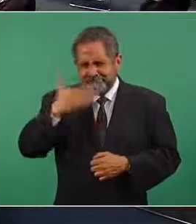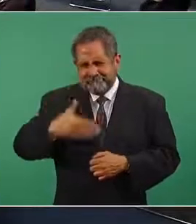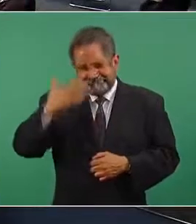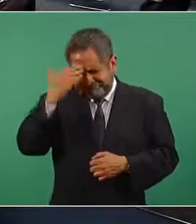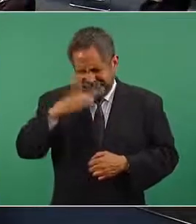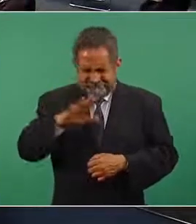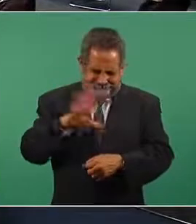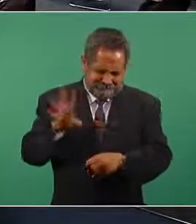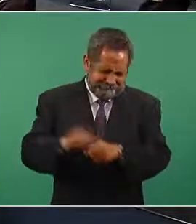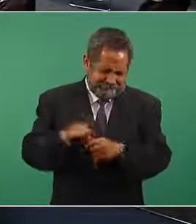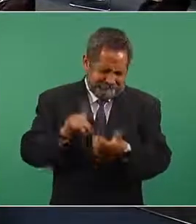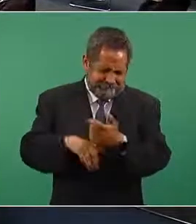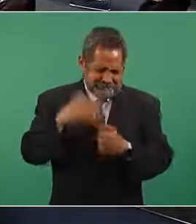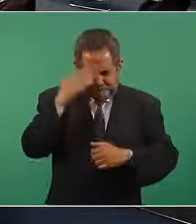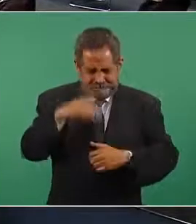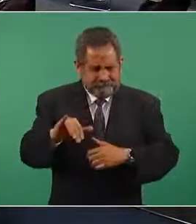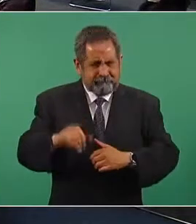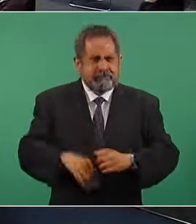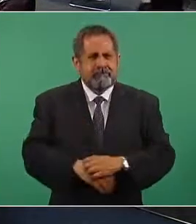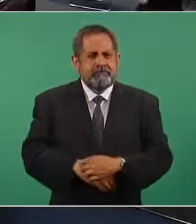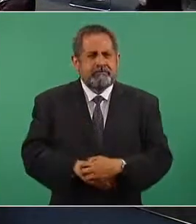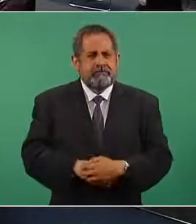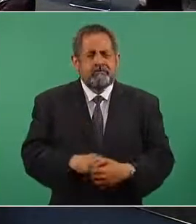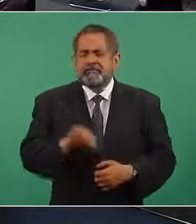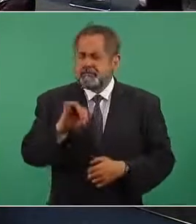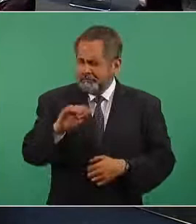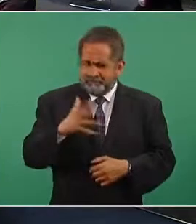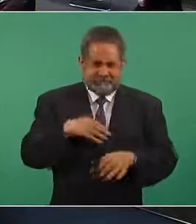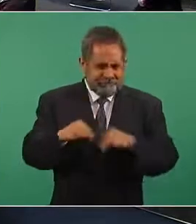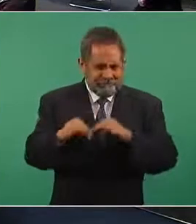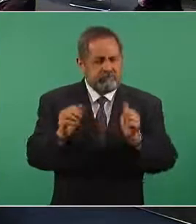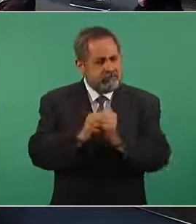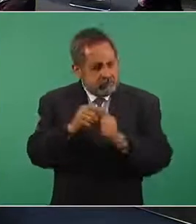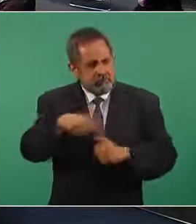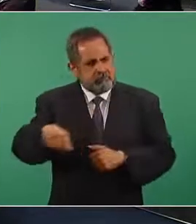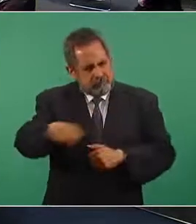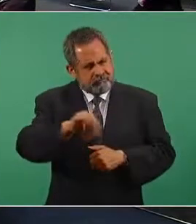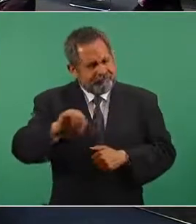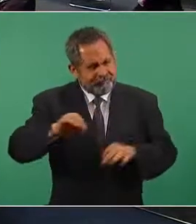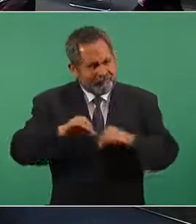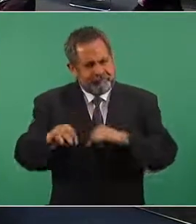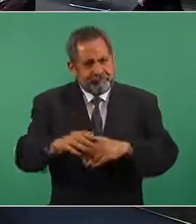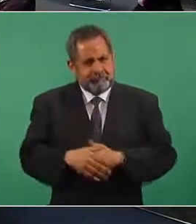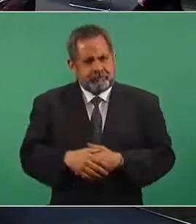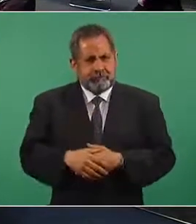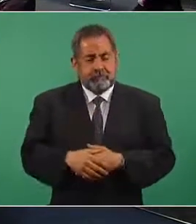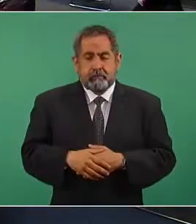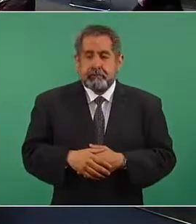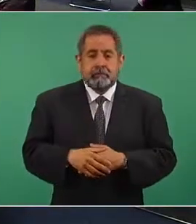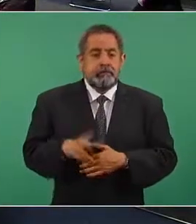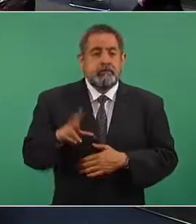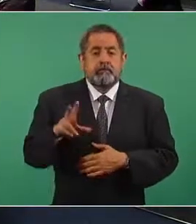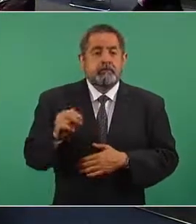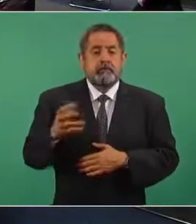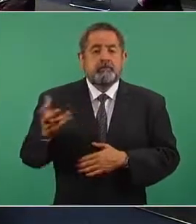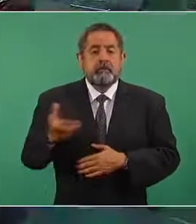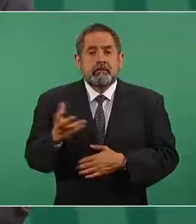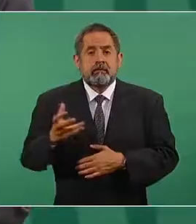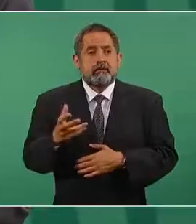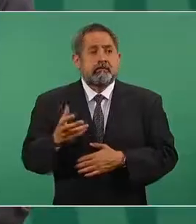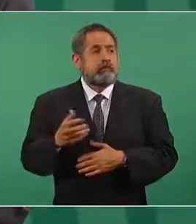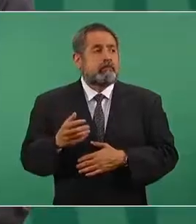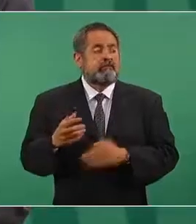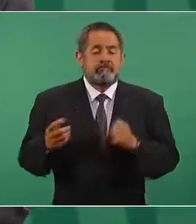el problema. ¿Se trataría de ese punto también? Sí, y se está trabajando con ellos. No se hace nada si